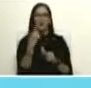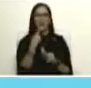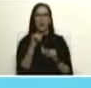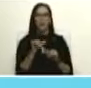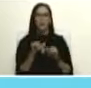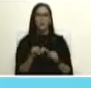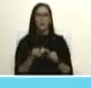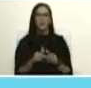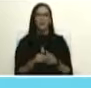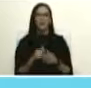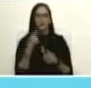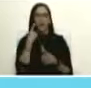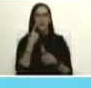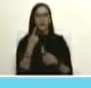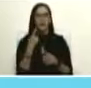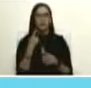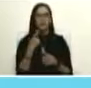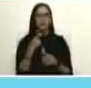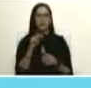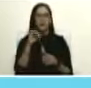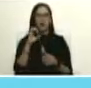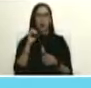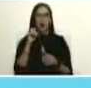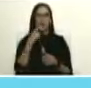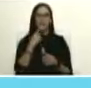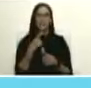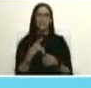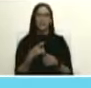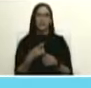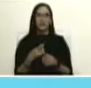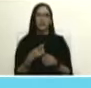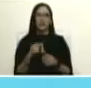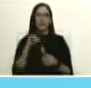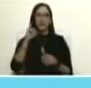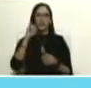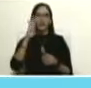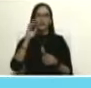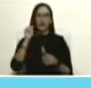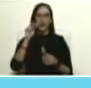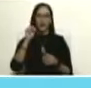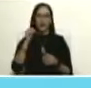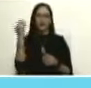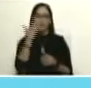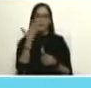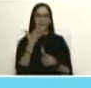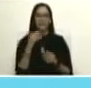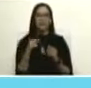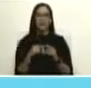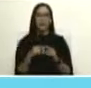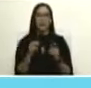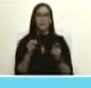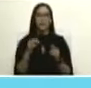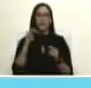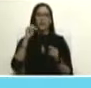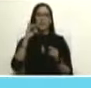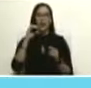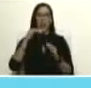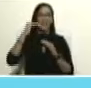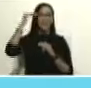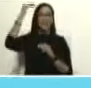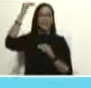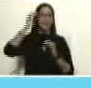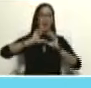mismo. ¿Te das cuenta, Nicole, lo que te dije? Ivana, se parecen. Lo que pasa es que Nicole es altísima, porque